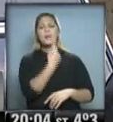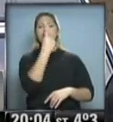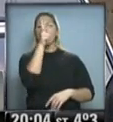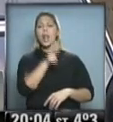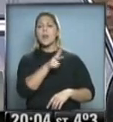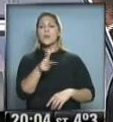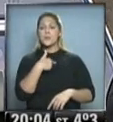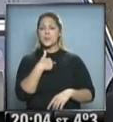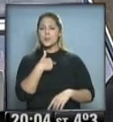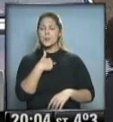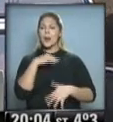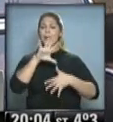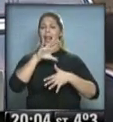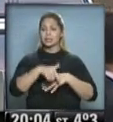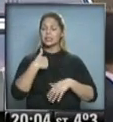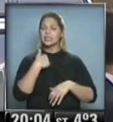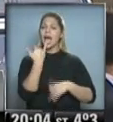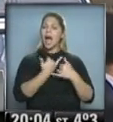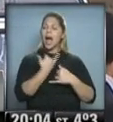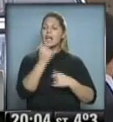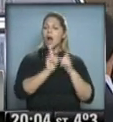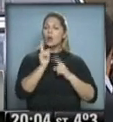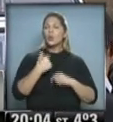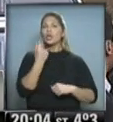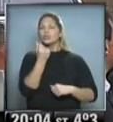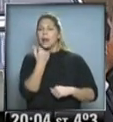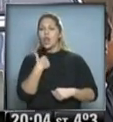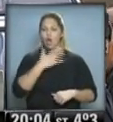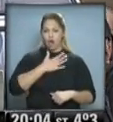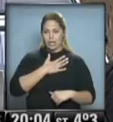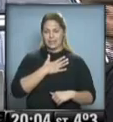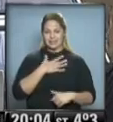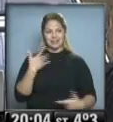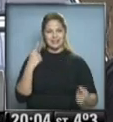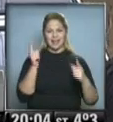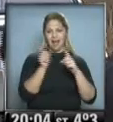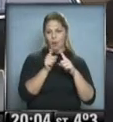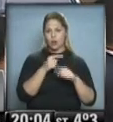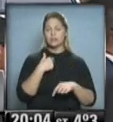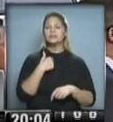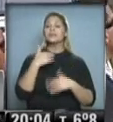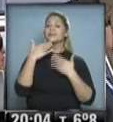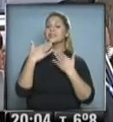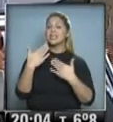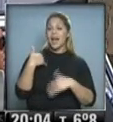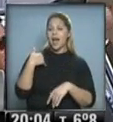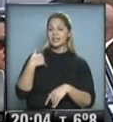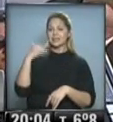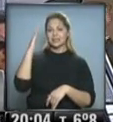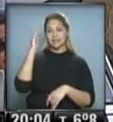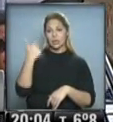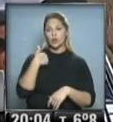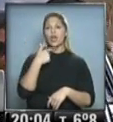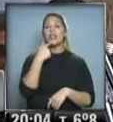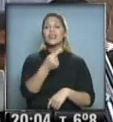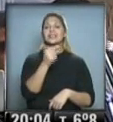papa latinoamericano, y señaló que comparte valores con él, como la justicia social. Al agradecer el saludo de Dilma Rousseff, el papa, utilizando el